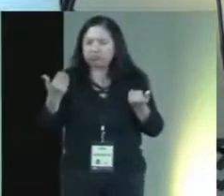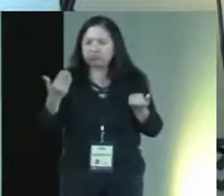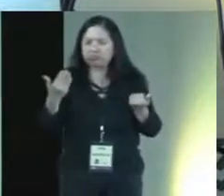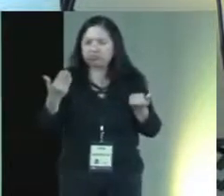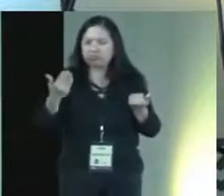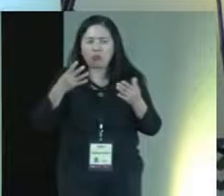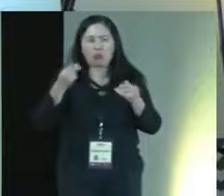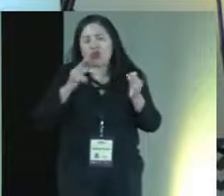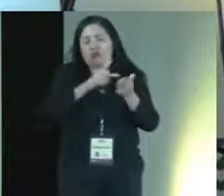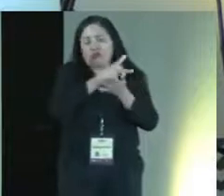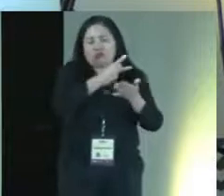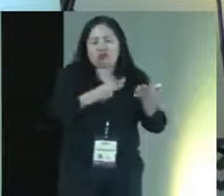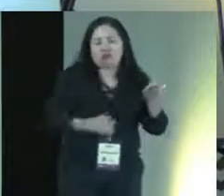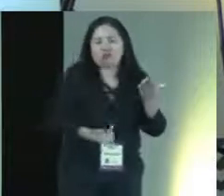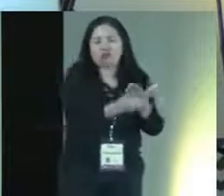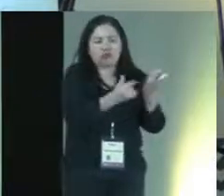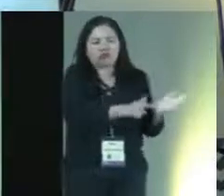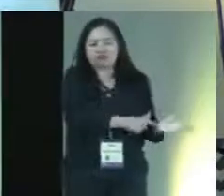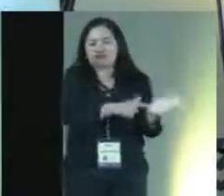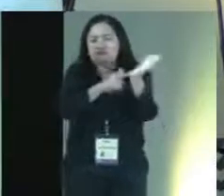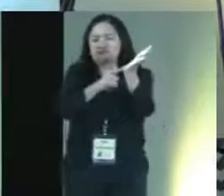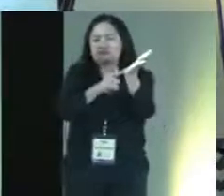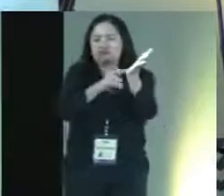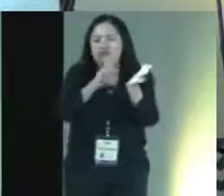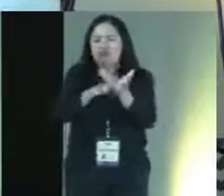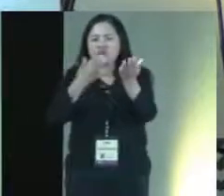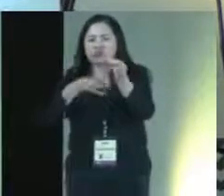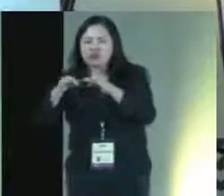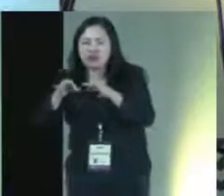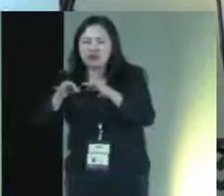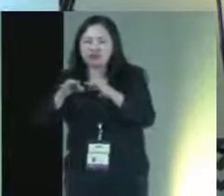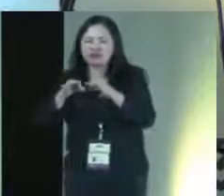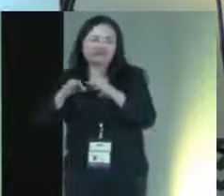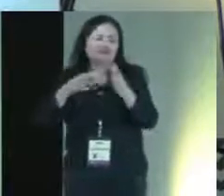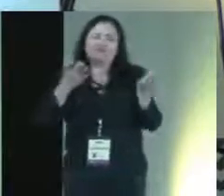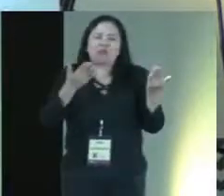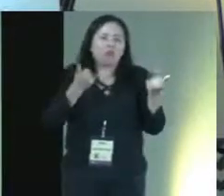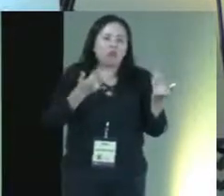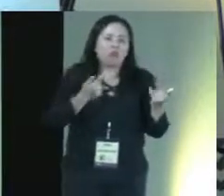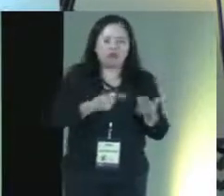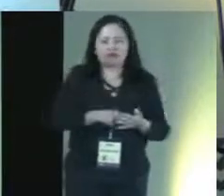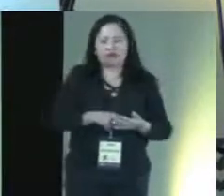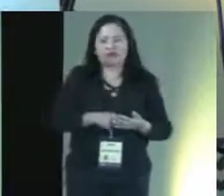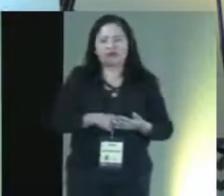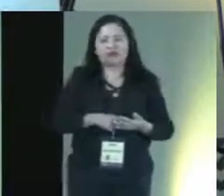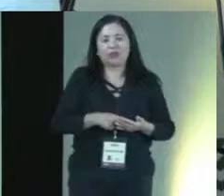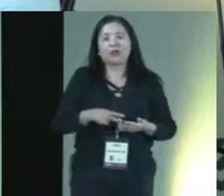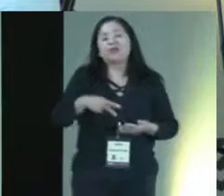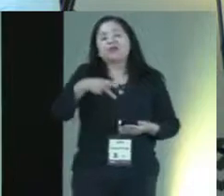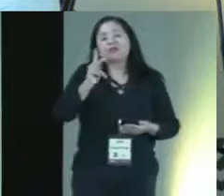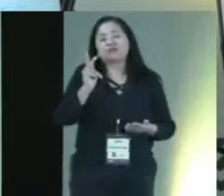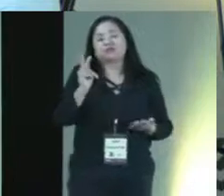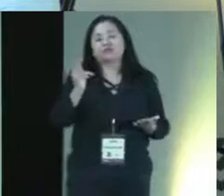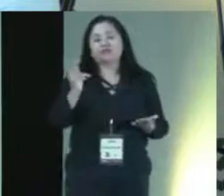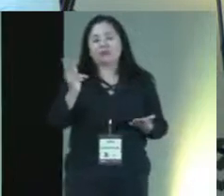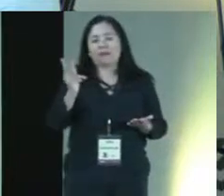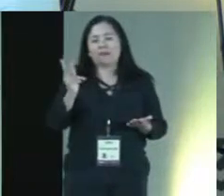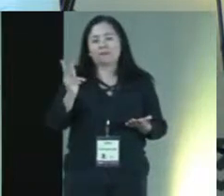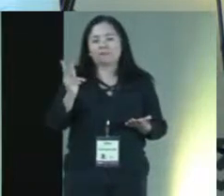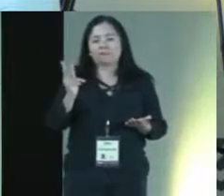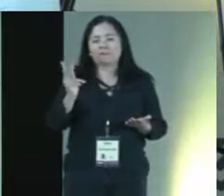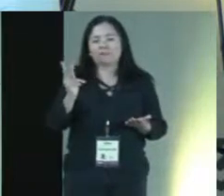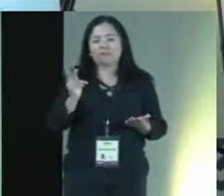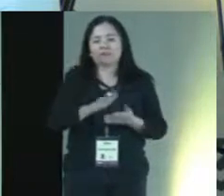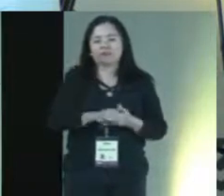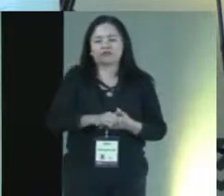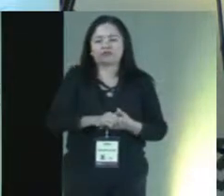presente proyectos de innovación, presente proyectos de productividad y de estas cosas. Y una gama de investigadores se